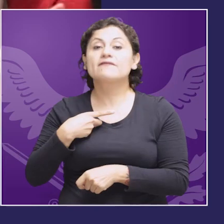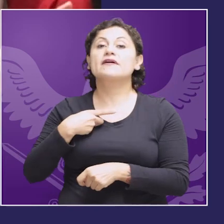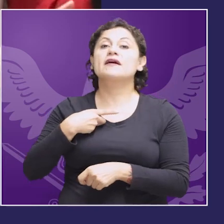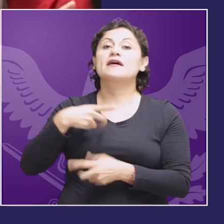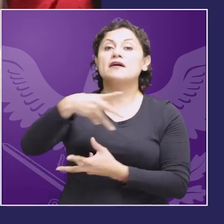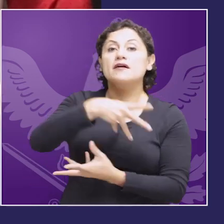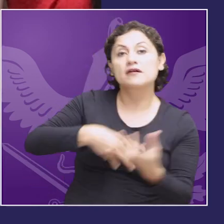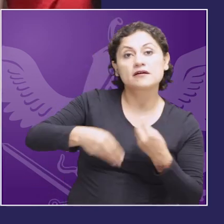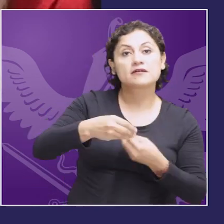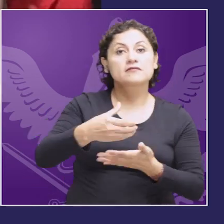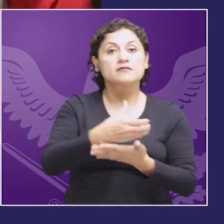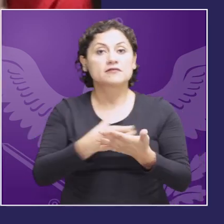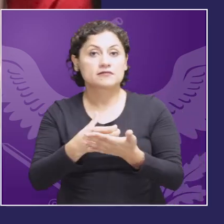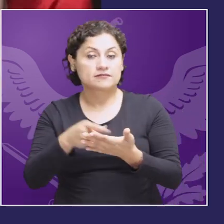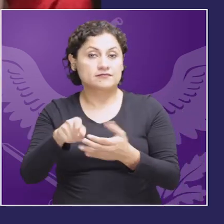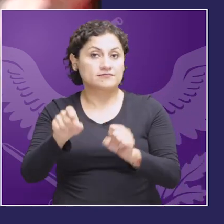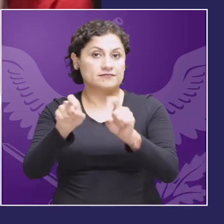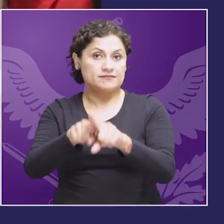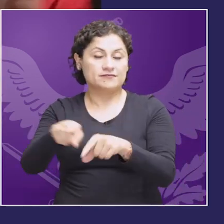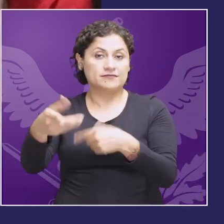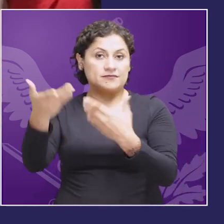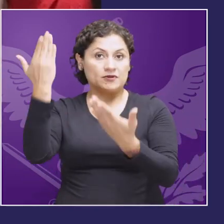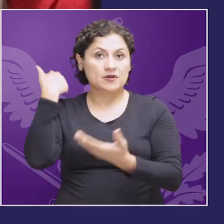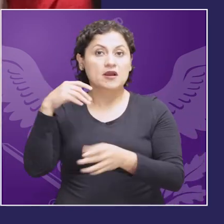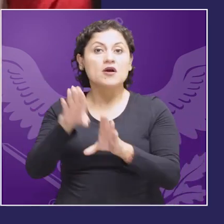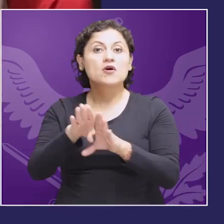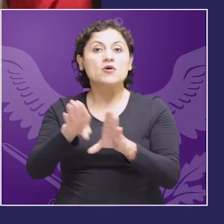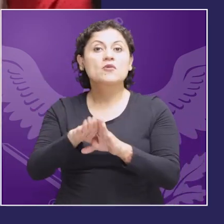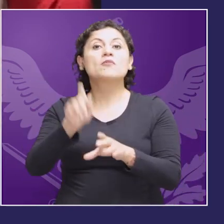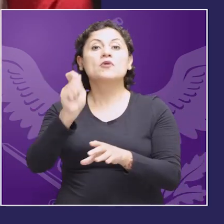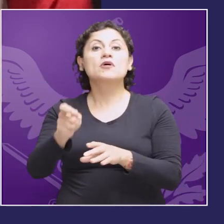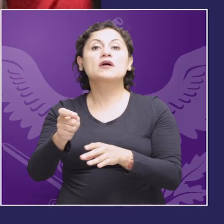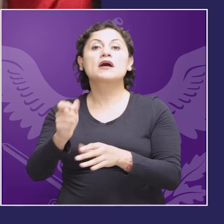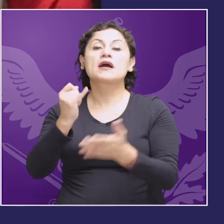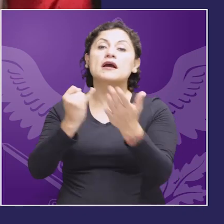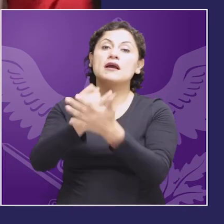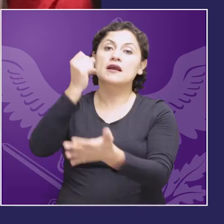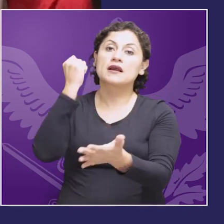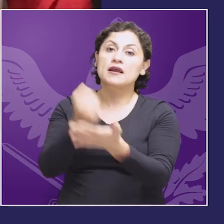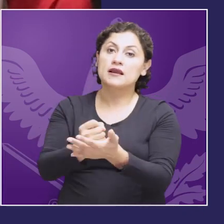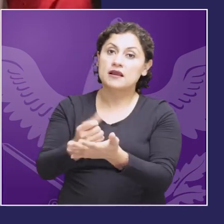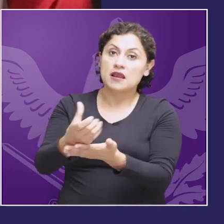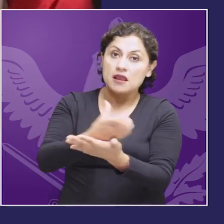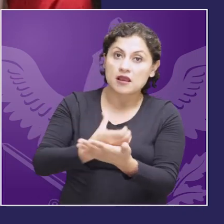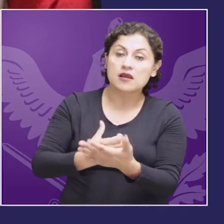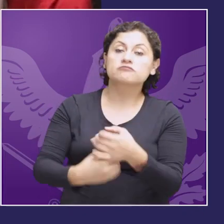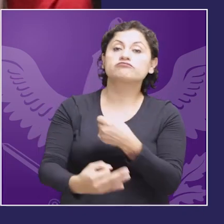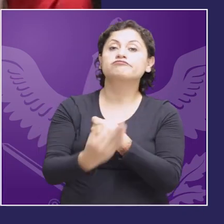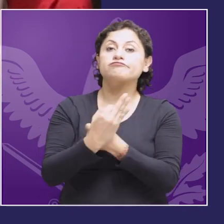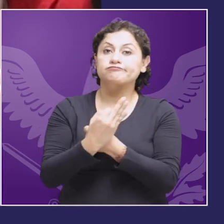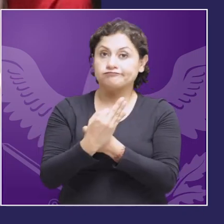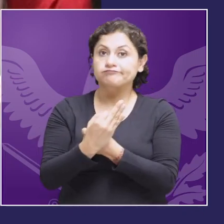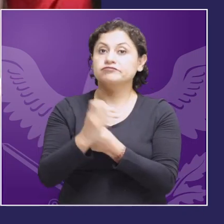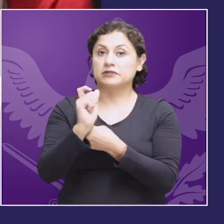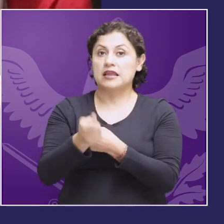verdad pasó y que sea reparatoria la sentencia no solo para las víctimas, sino también para